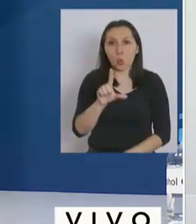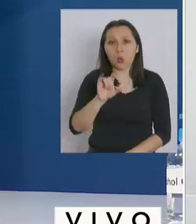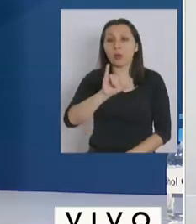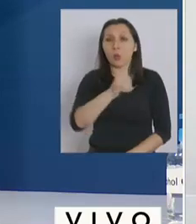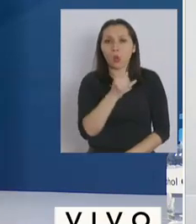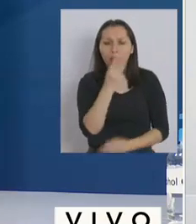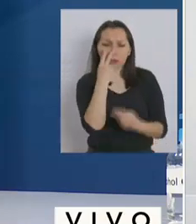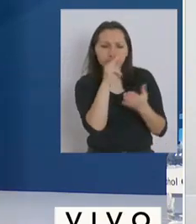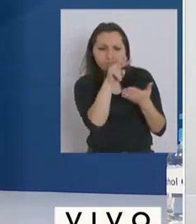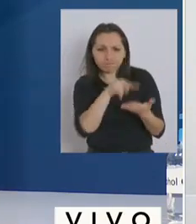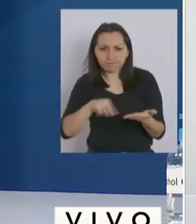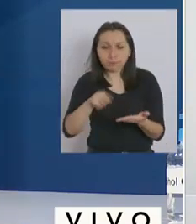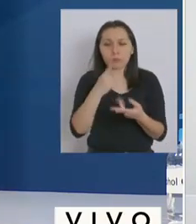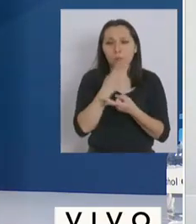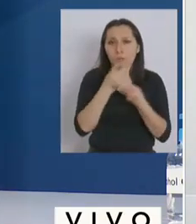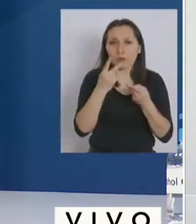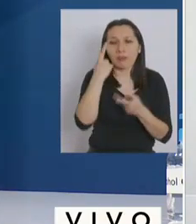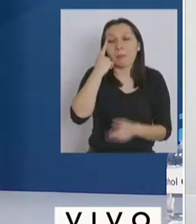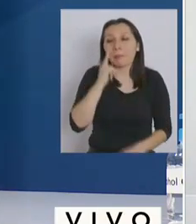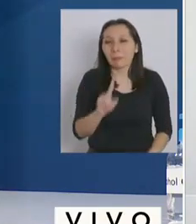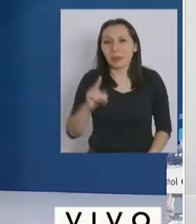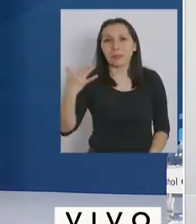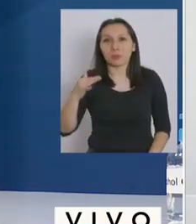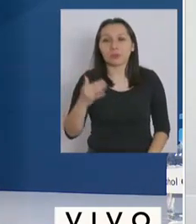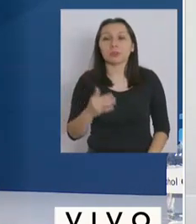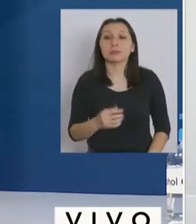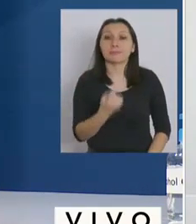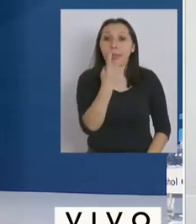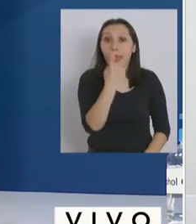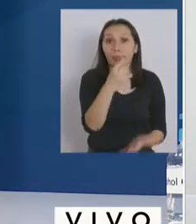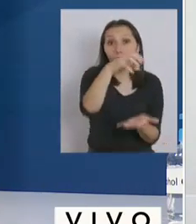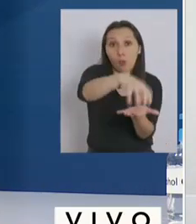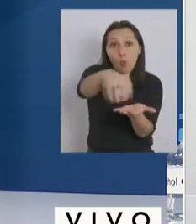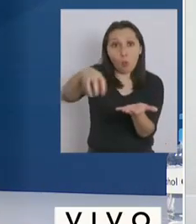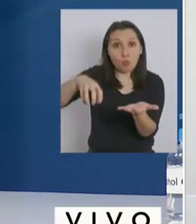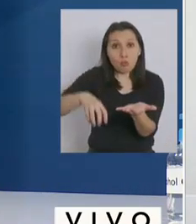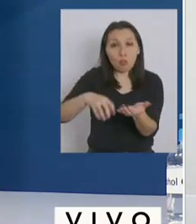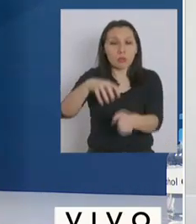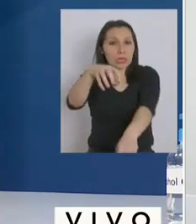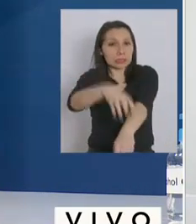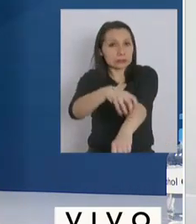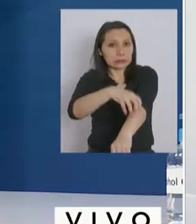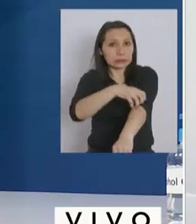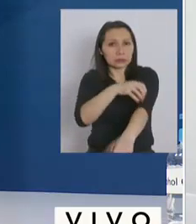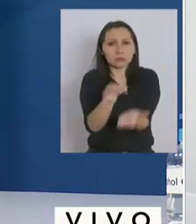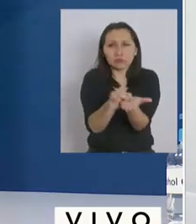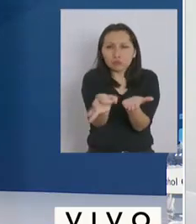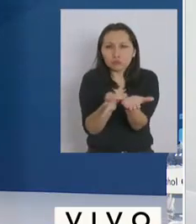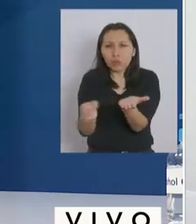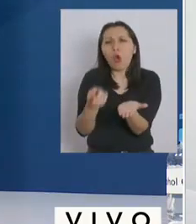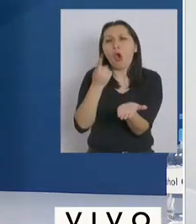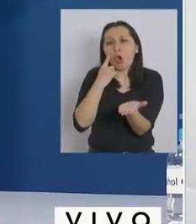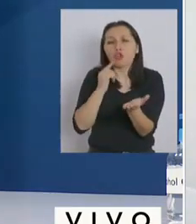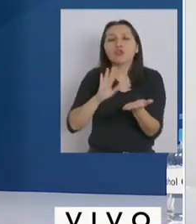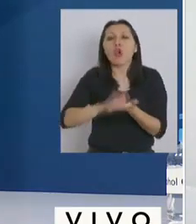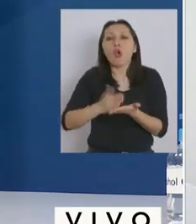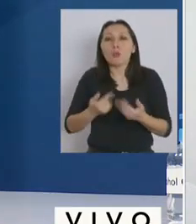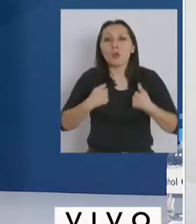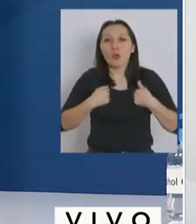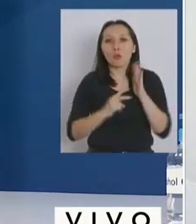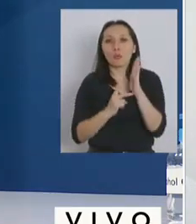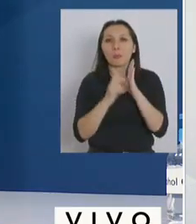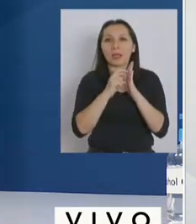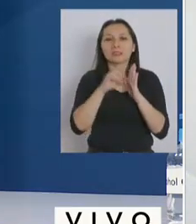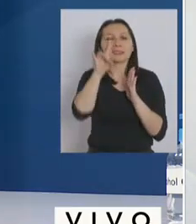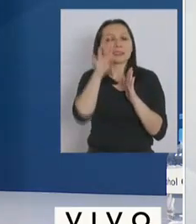a conocer, pero lo importante es que cada comuna y cada región conoce cuál es su fase y, por lo tanto,